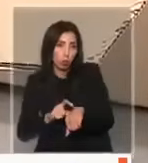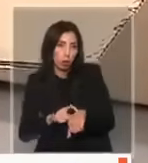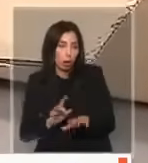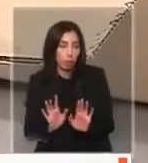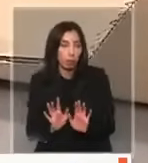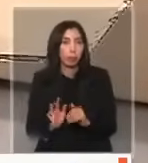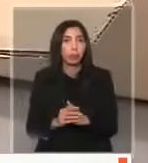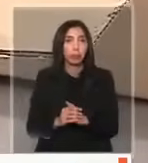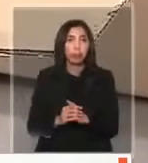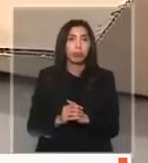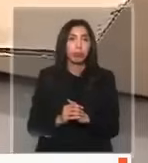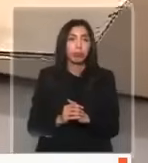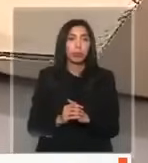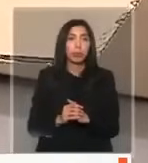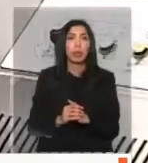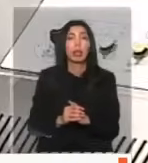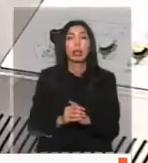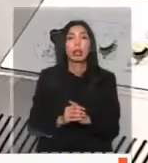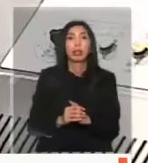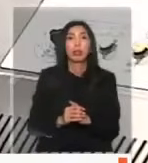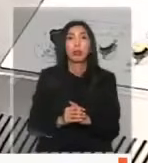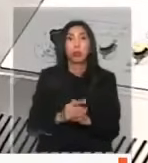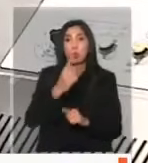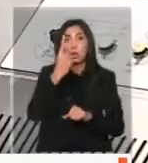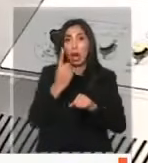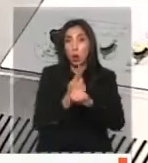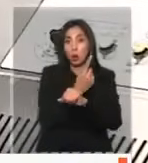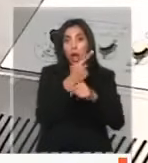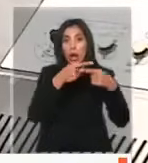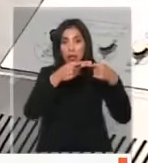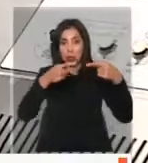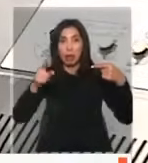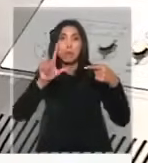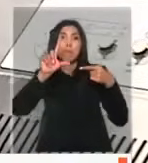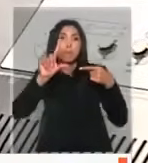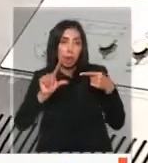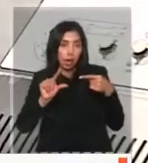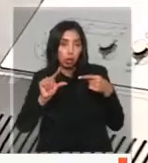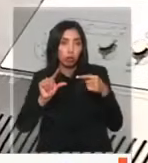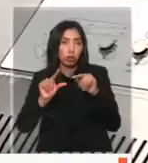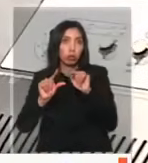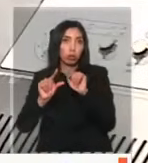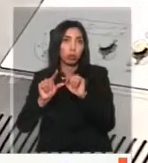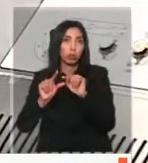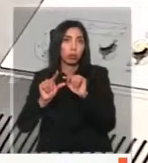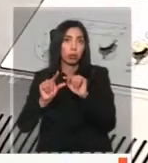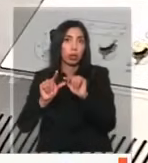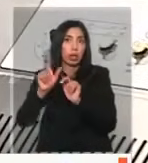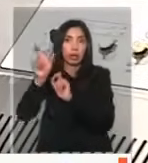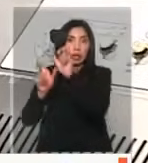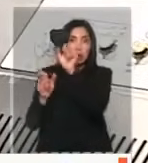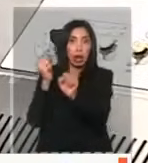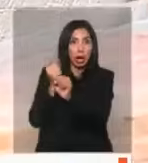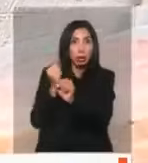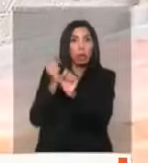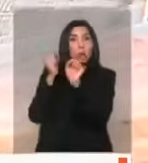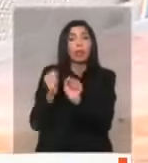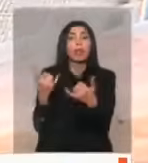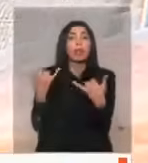que esa hora menos en la jornada o hora más en el descanso, nuestros colaboradores también la puedan